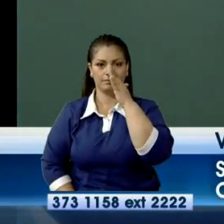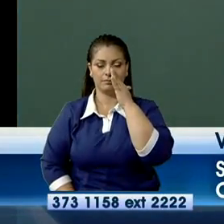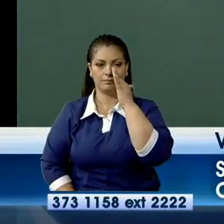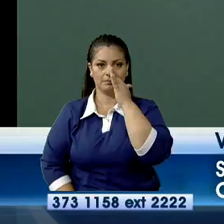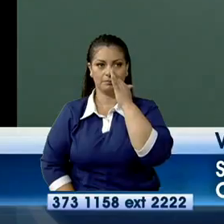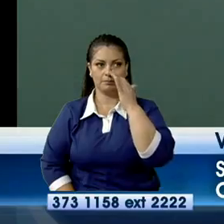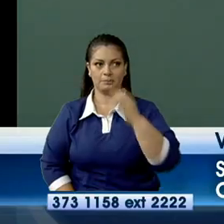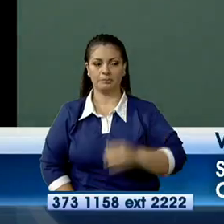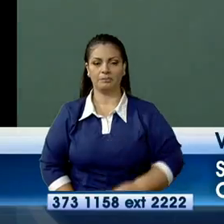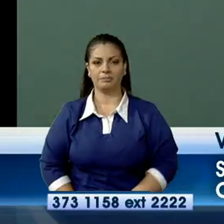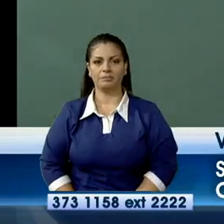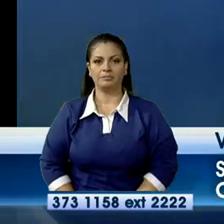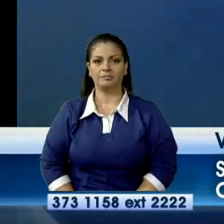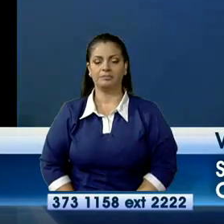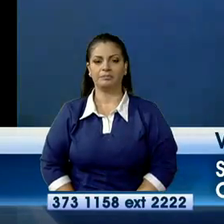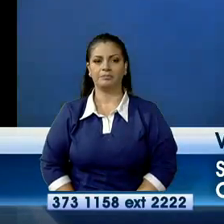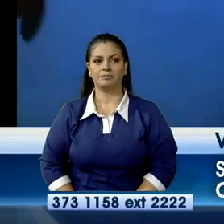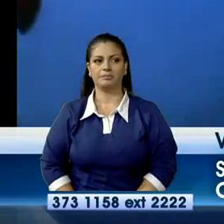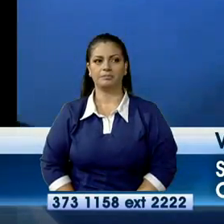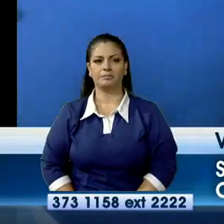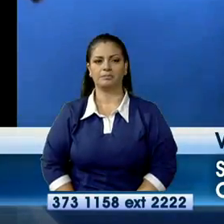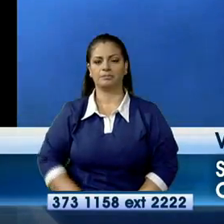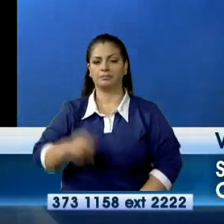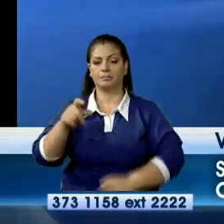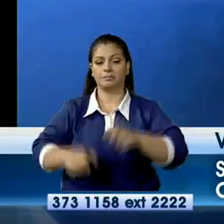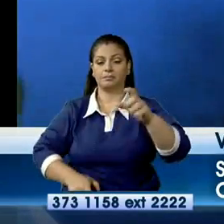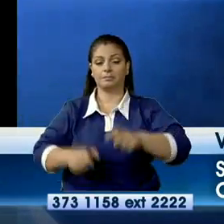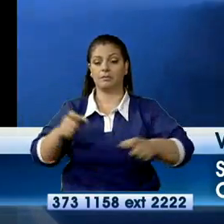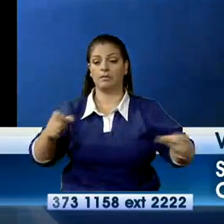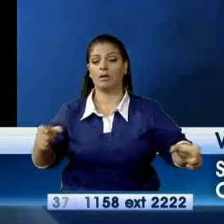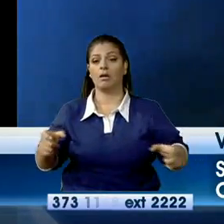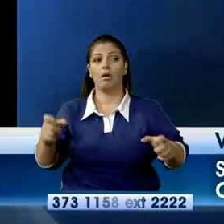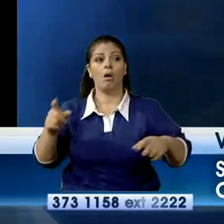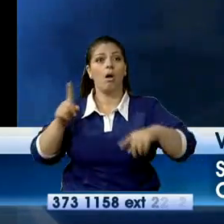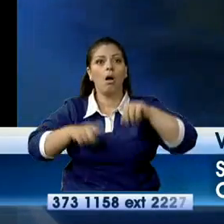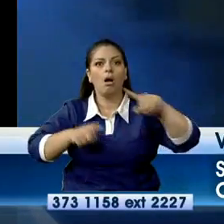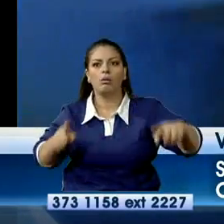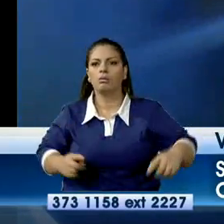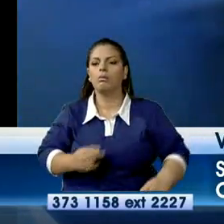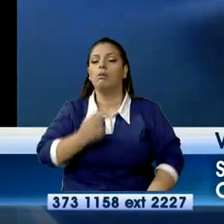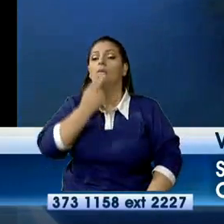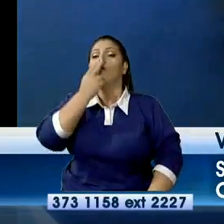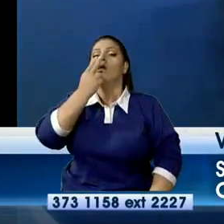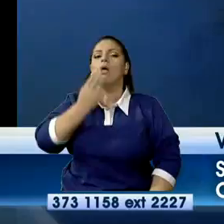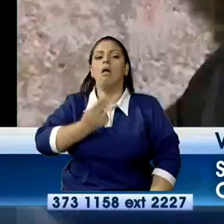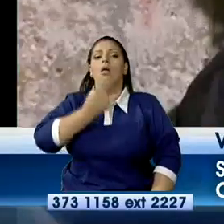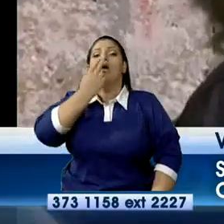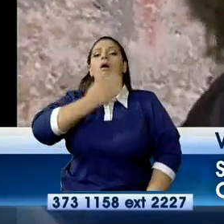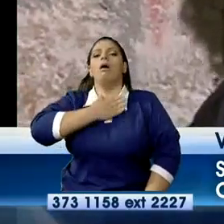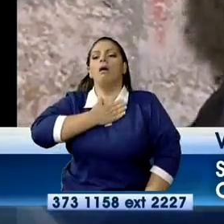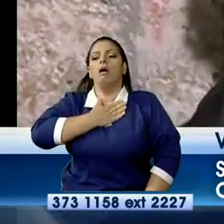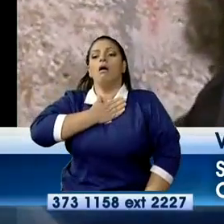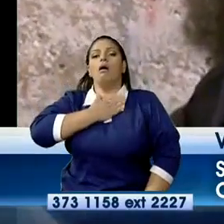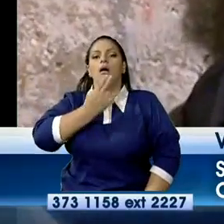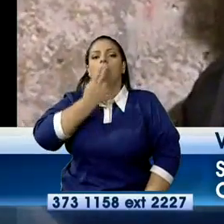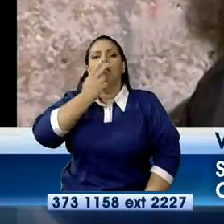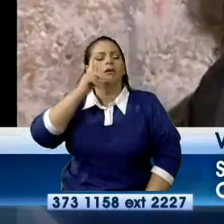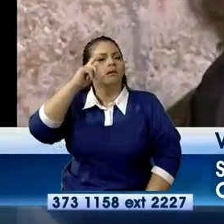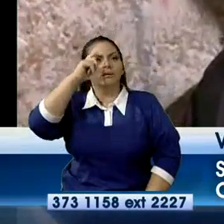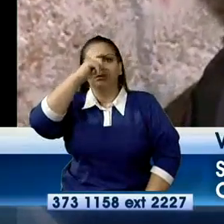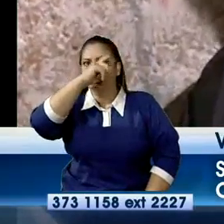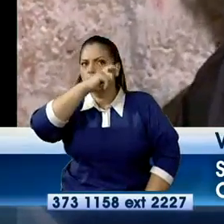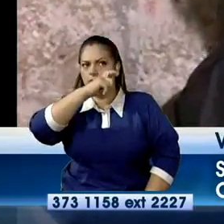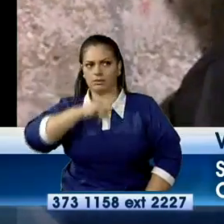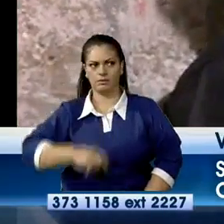¡Salgan, por favor! Varias personas resultaron con síntomas de asfixia debido a la humarada. Hasta arriba, hasta donde yo vivo,